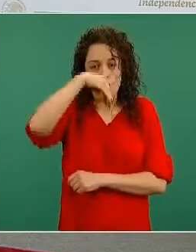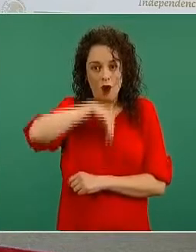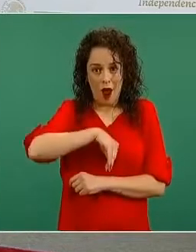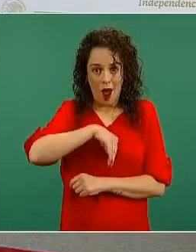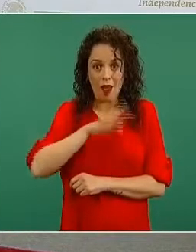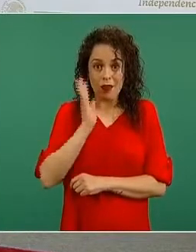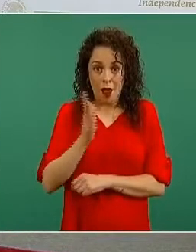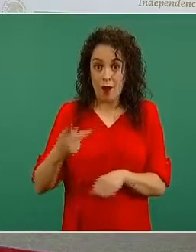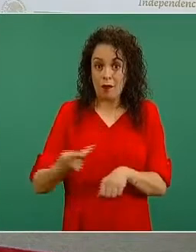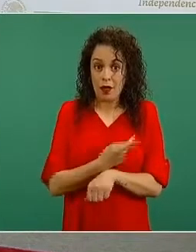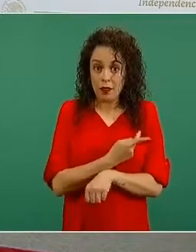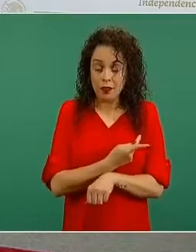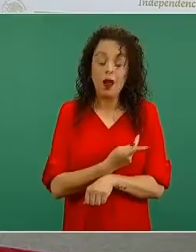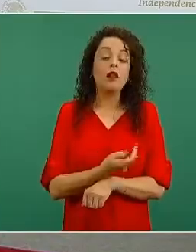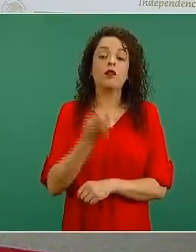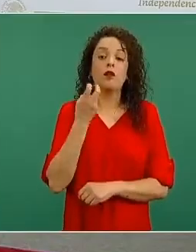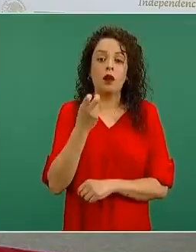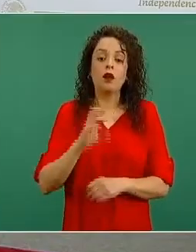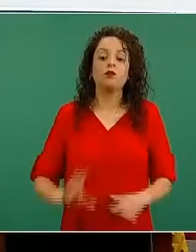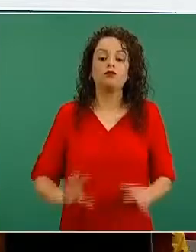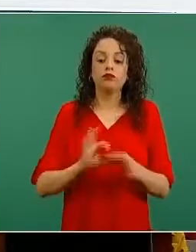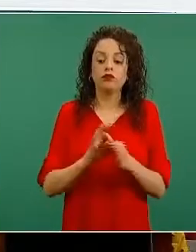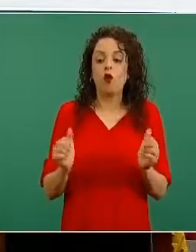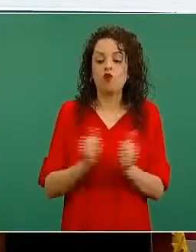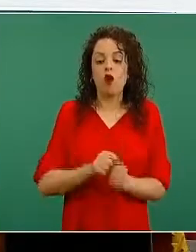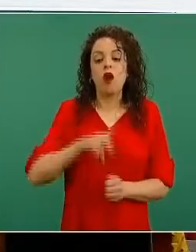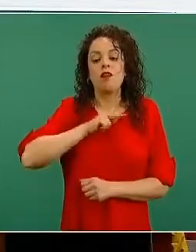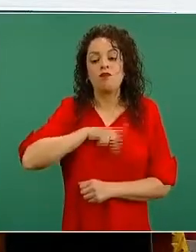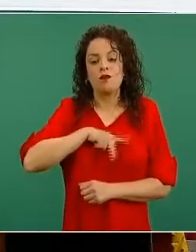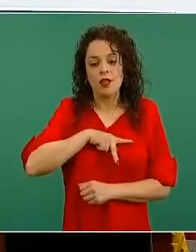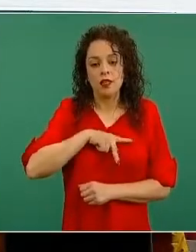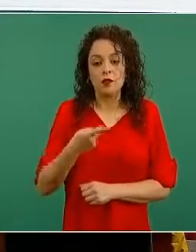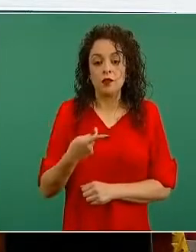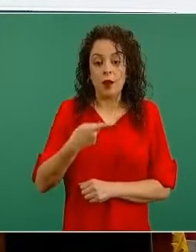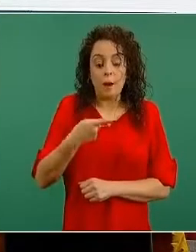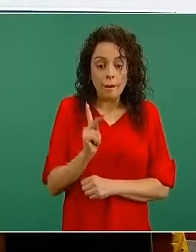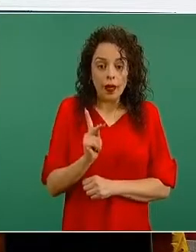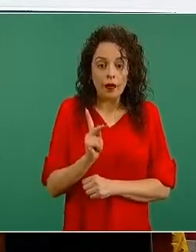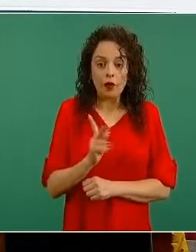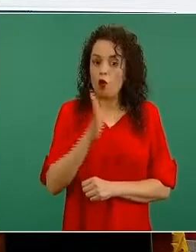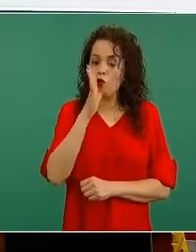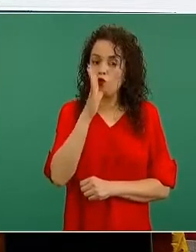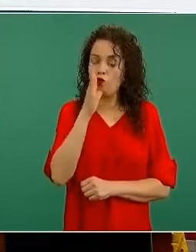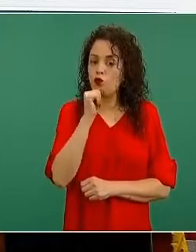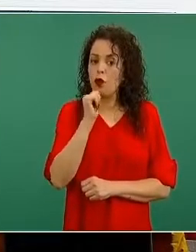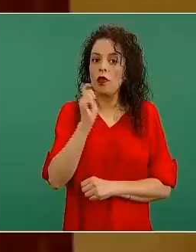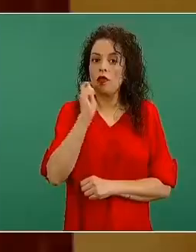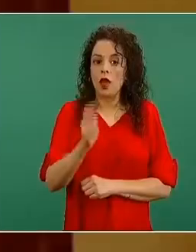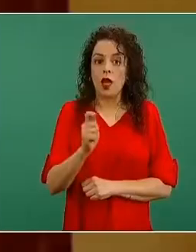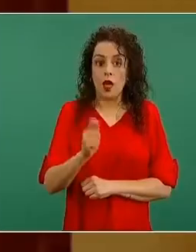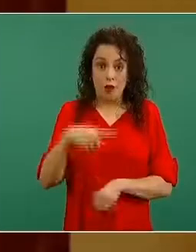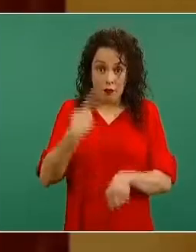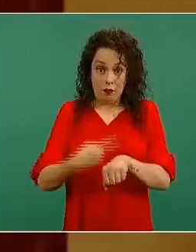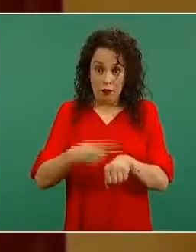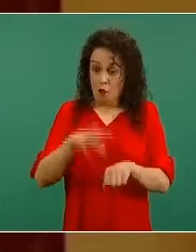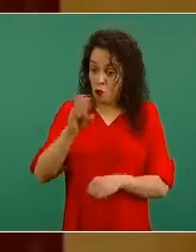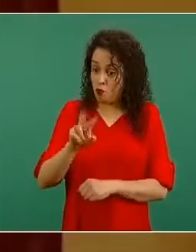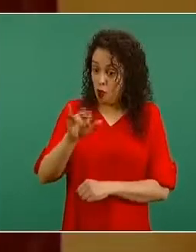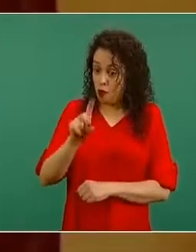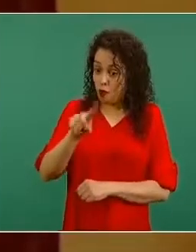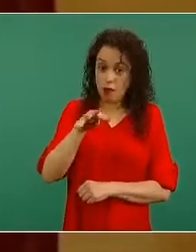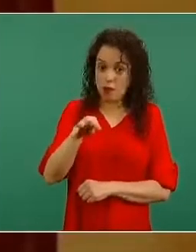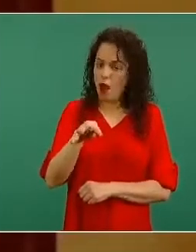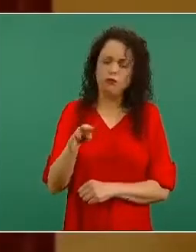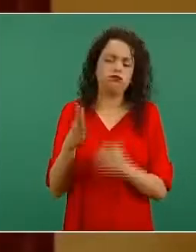es un producto relacionado con el virus, pero completamente incapaz de causar COVID-19, de causar